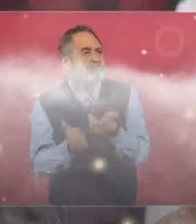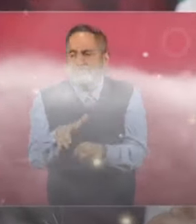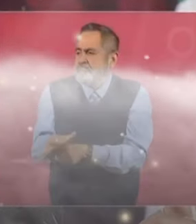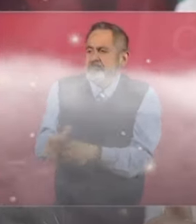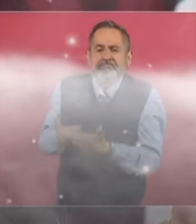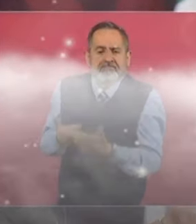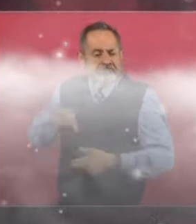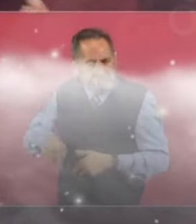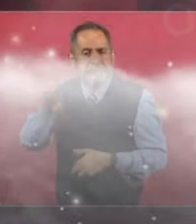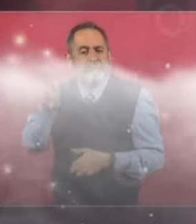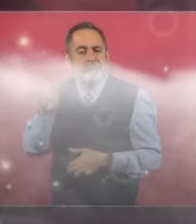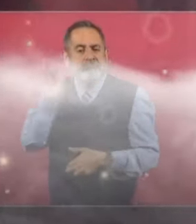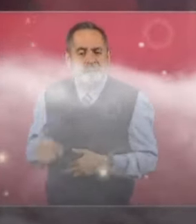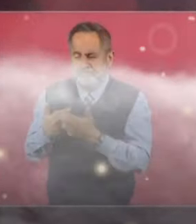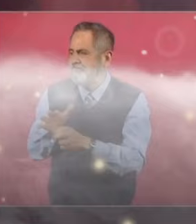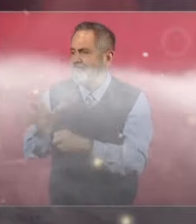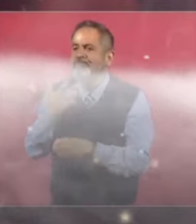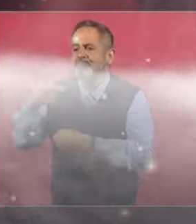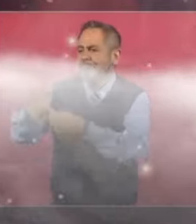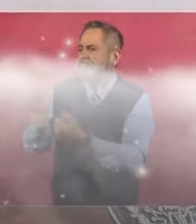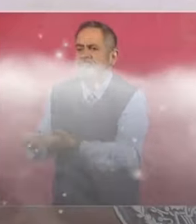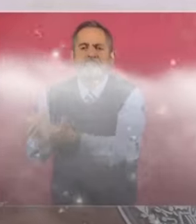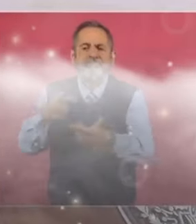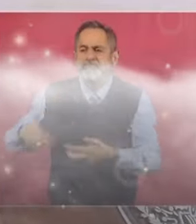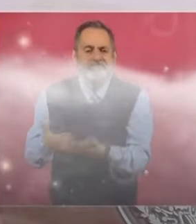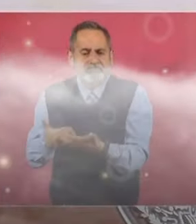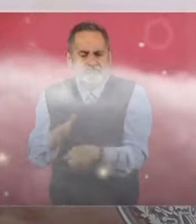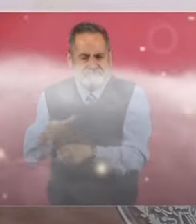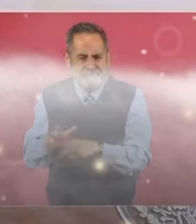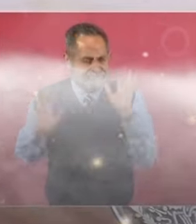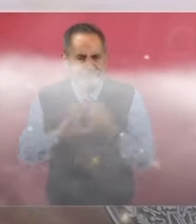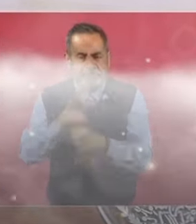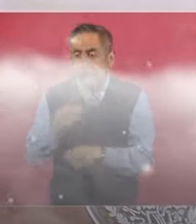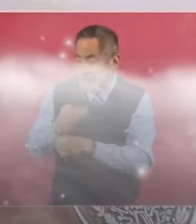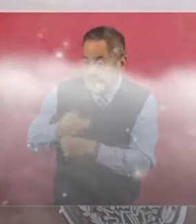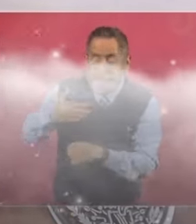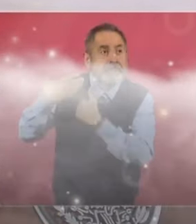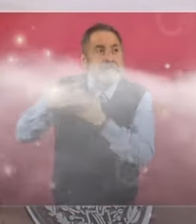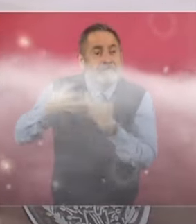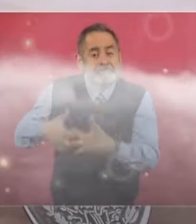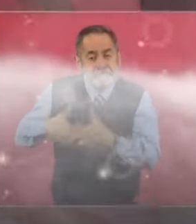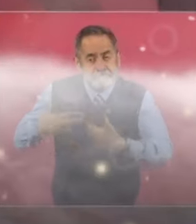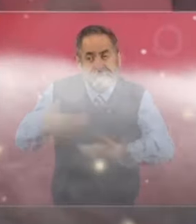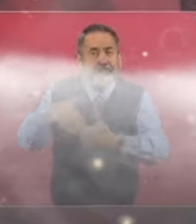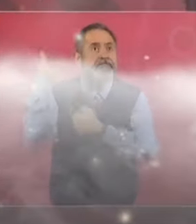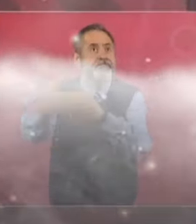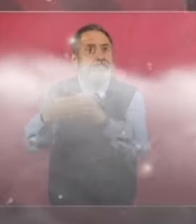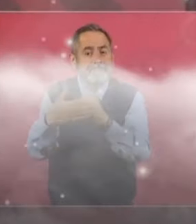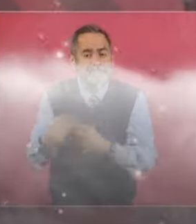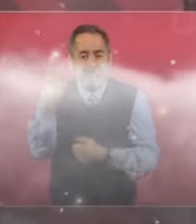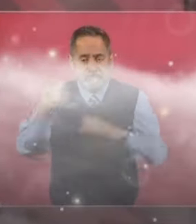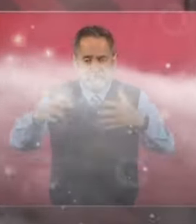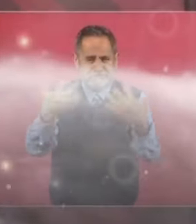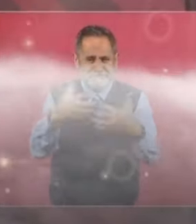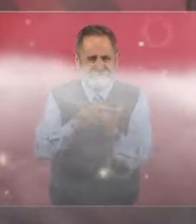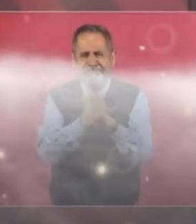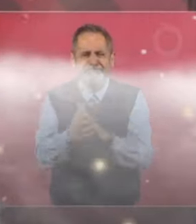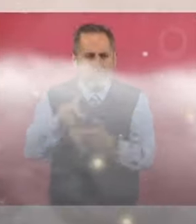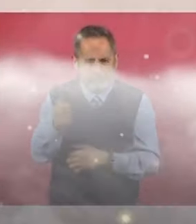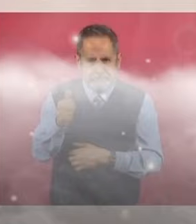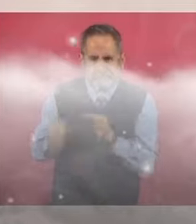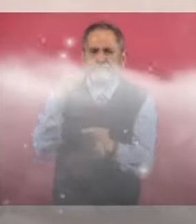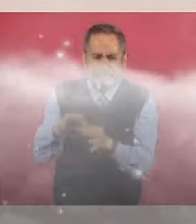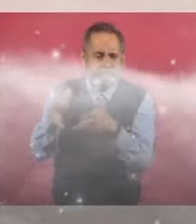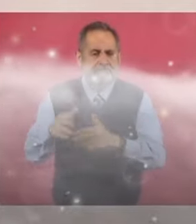que importábamos al 10%. Y ya tenemos en proceso de construcción 2 coquizadoras que son en realidad